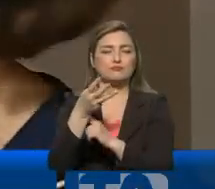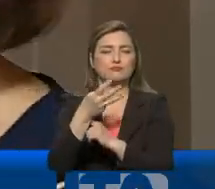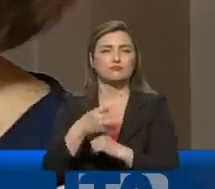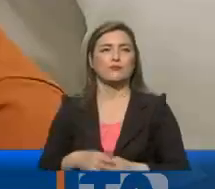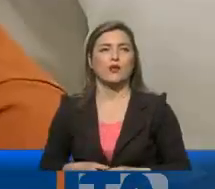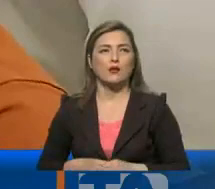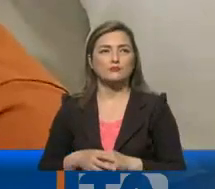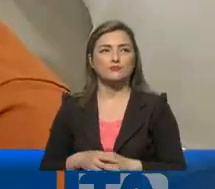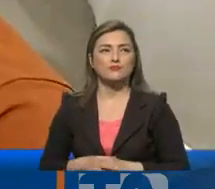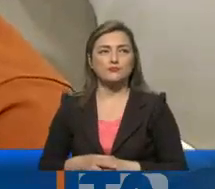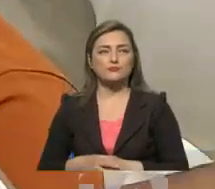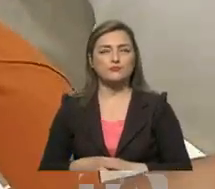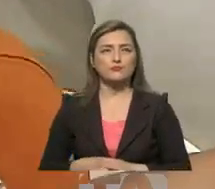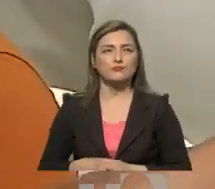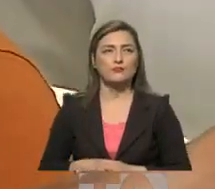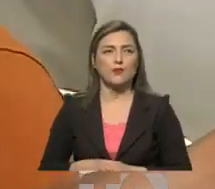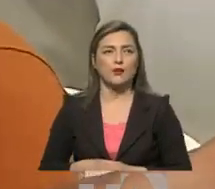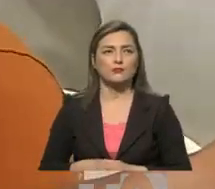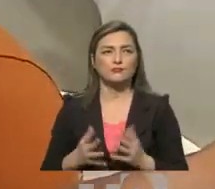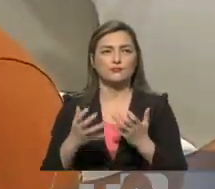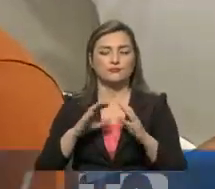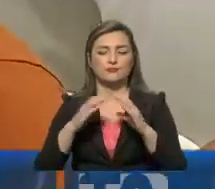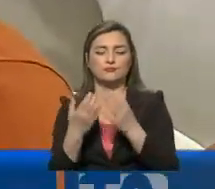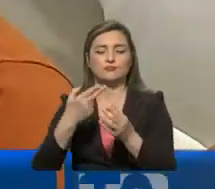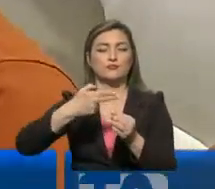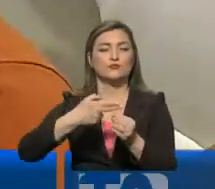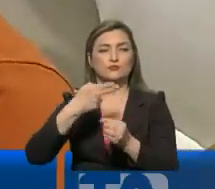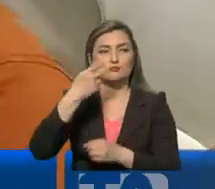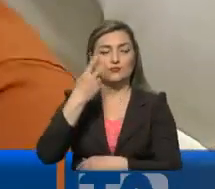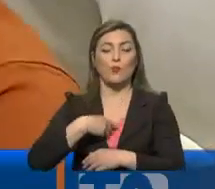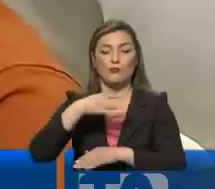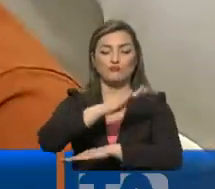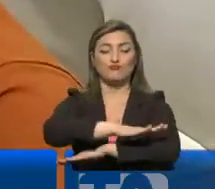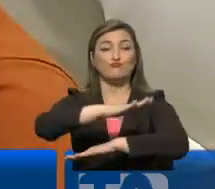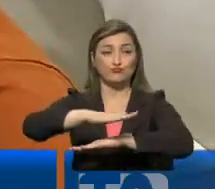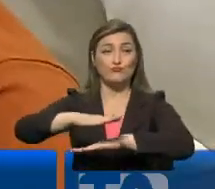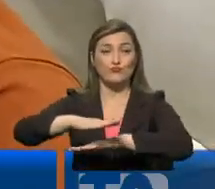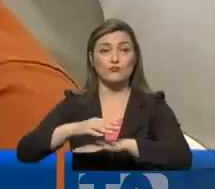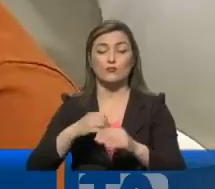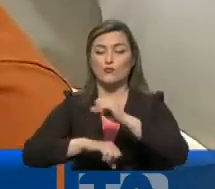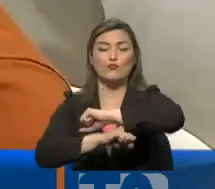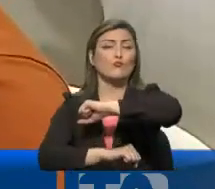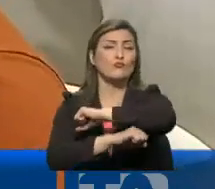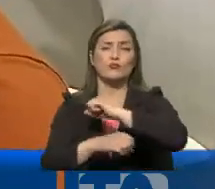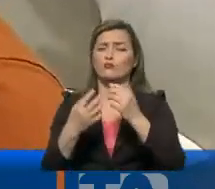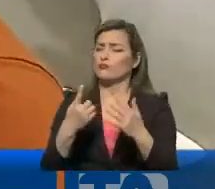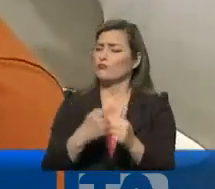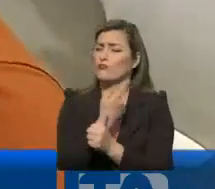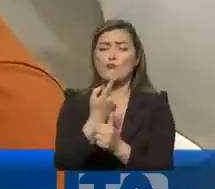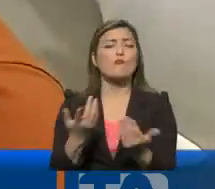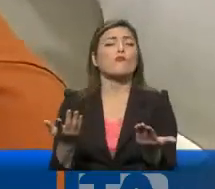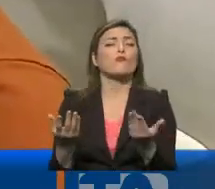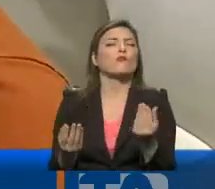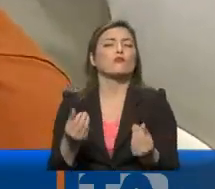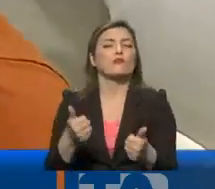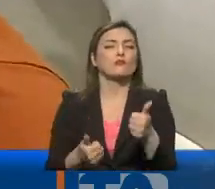homeschooling lo que queremos es volver a clases con nuestros niños y sabemos que uno de los factores fundamentales para el retorno a